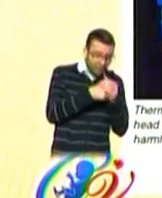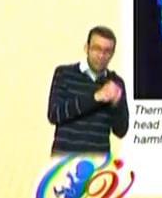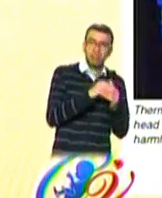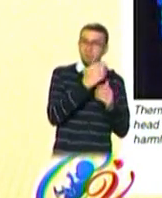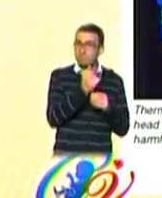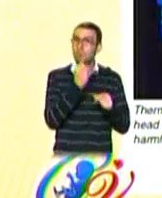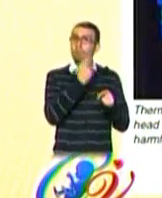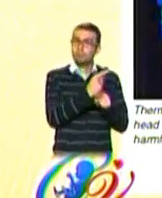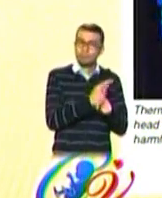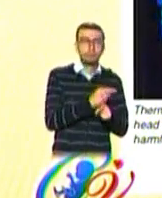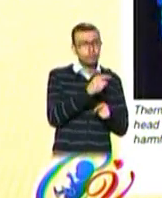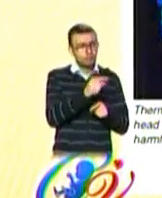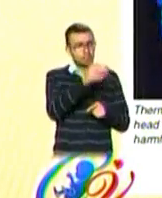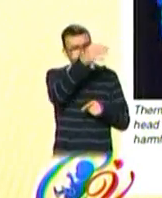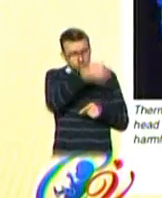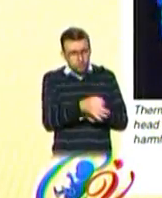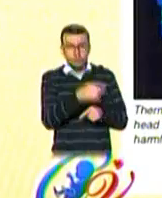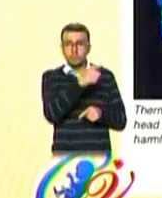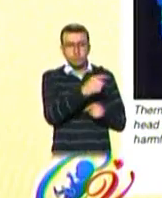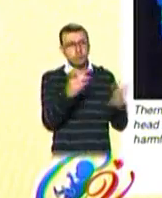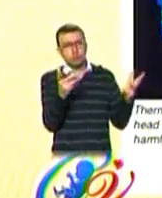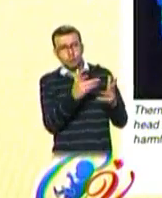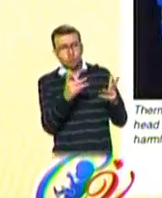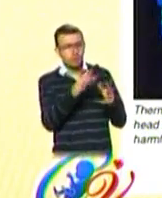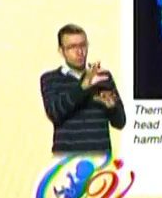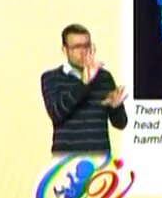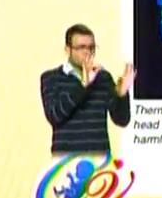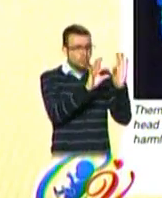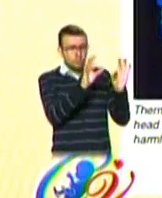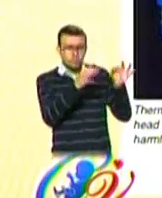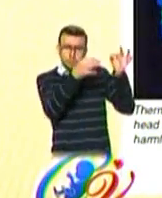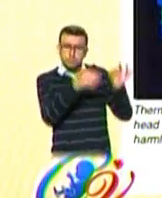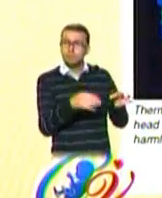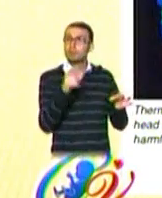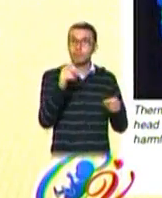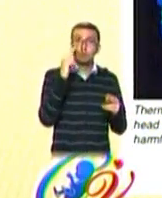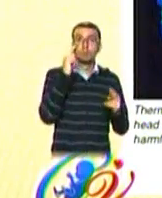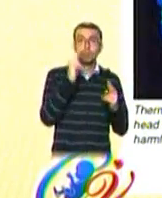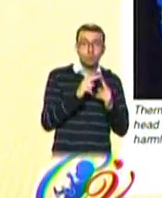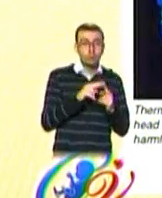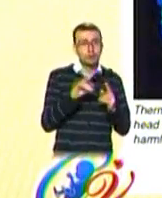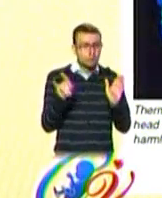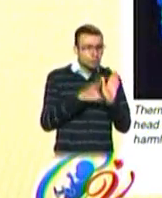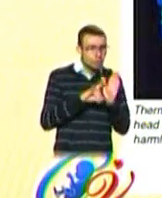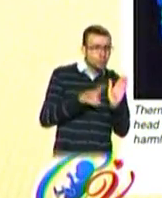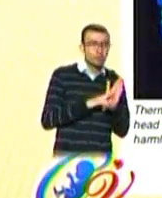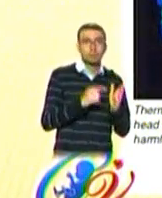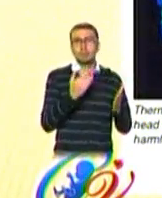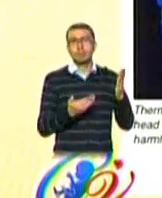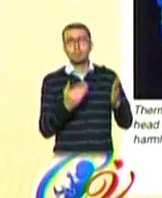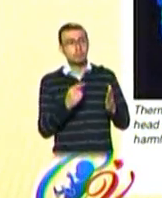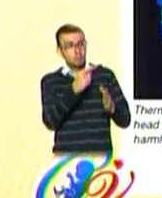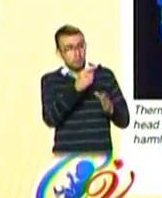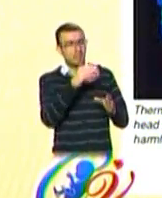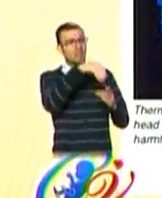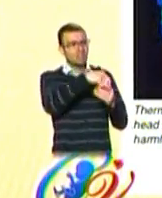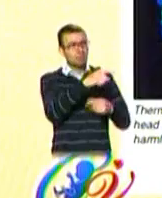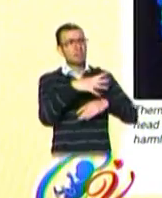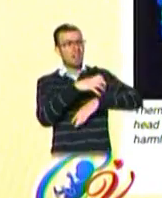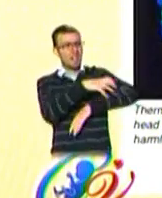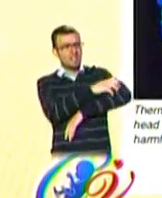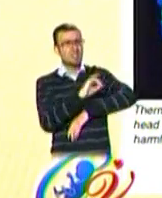la ubicación exacta, como la hace la tomografía de previsión de positrones, para decirnos allí hay un cáncer o no lo hay,